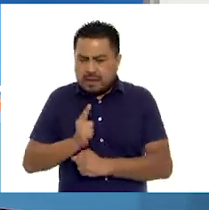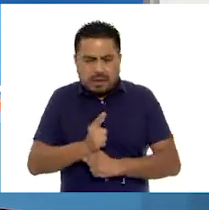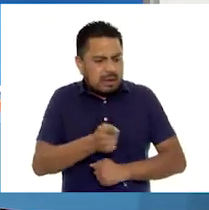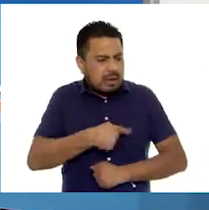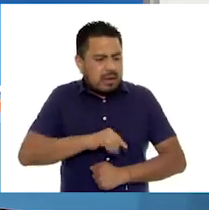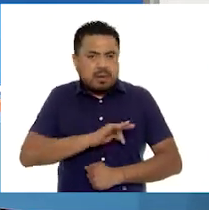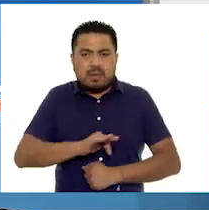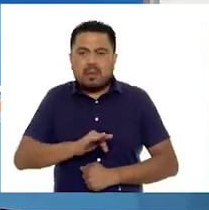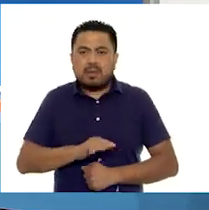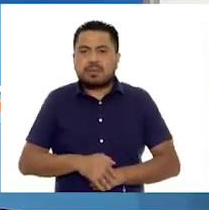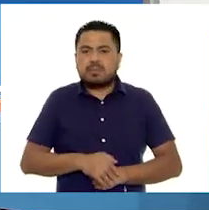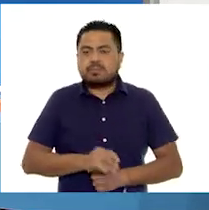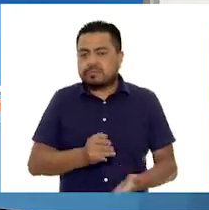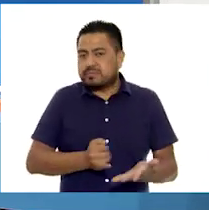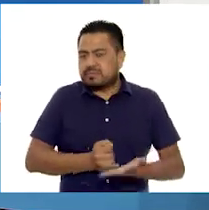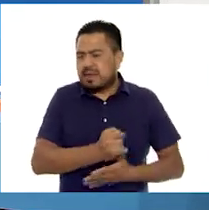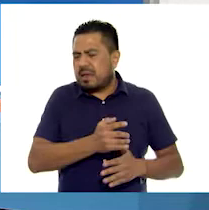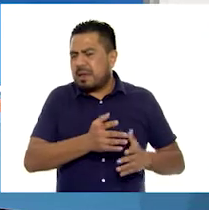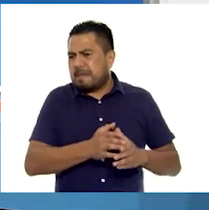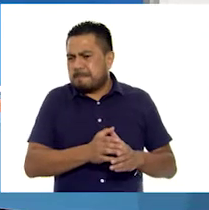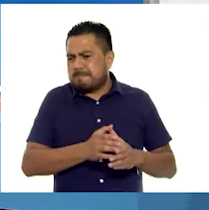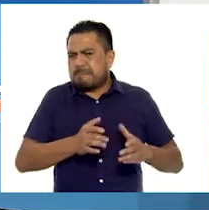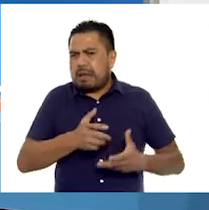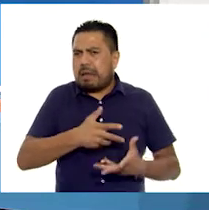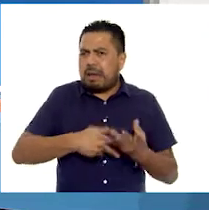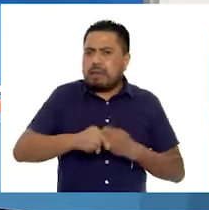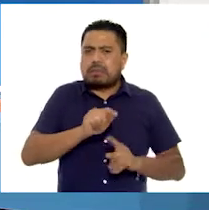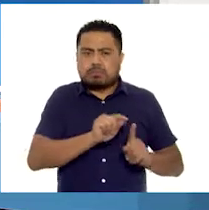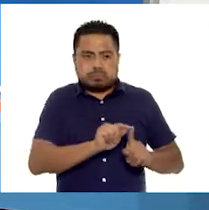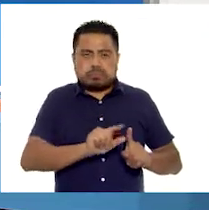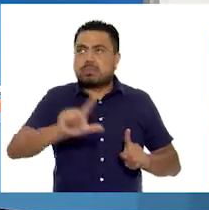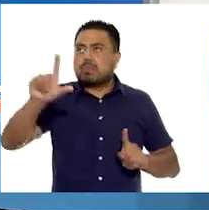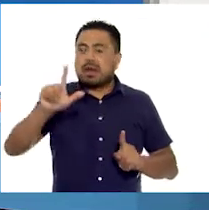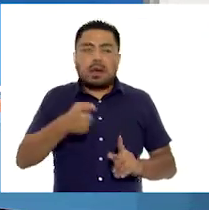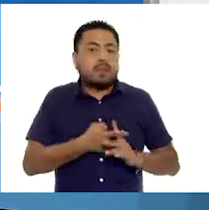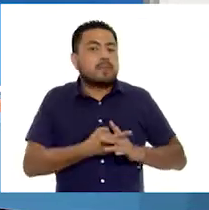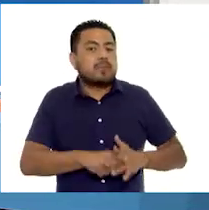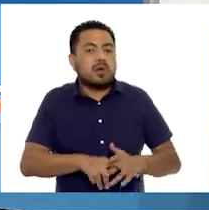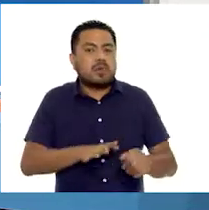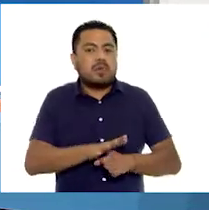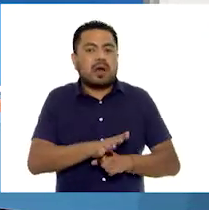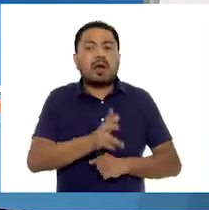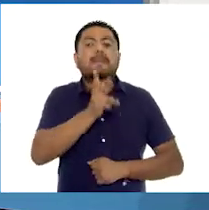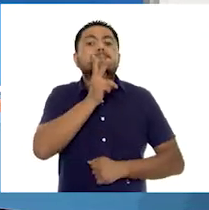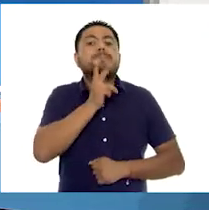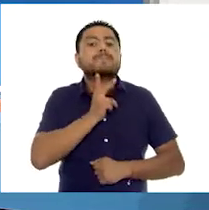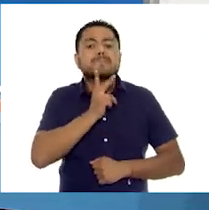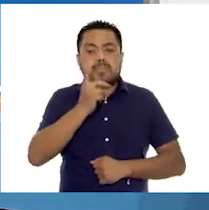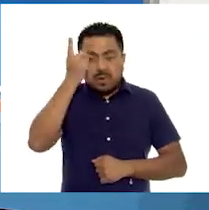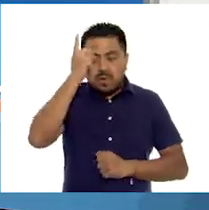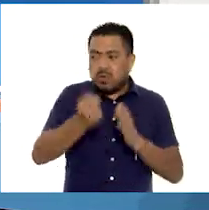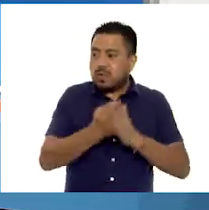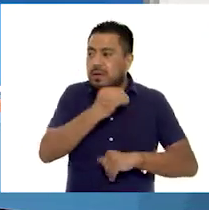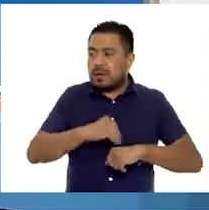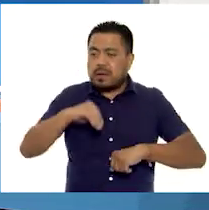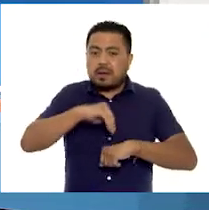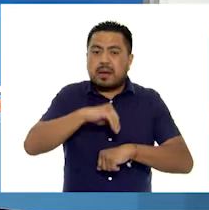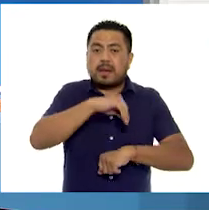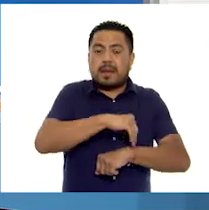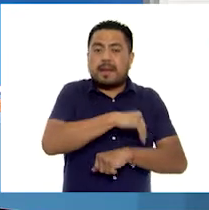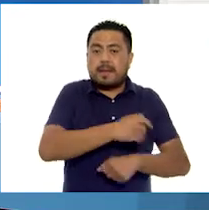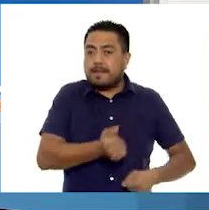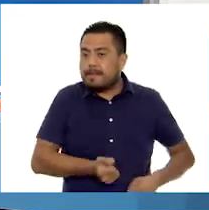lo que detonó este enorme crecimiento económico fue en principio la explotación del petróleo y el aumento de las exportaciones